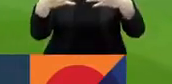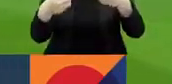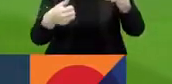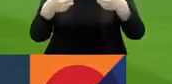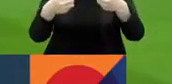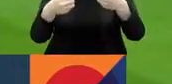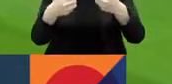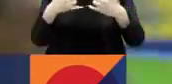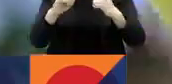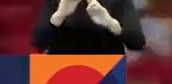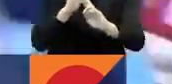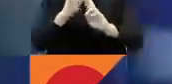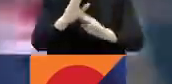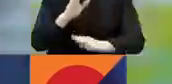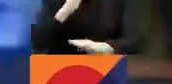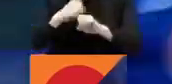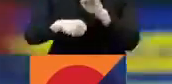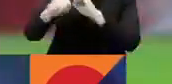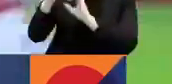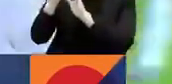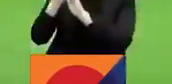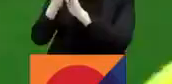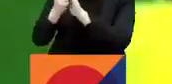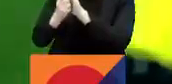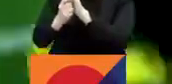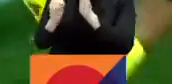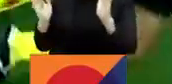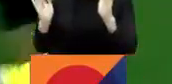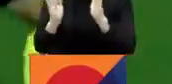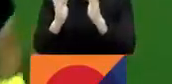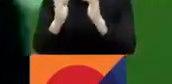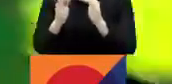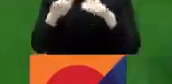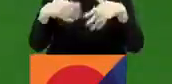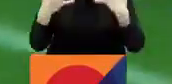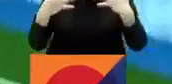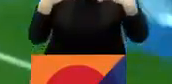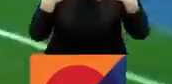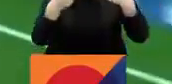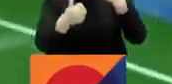Les contamos quiénes van por los últimos cupos disponibles y cómo será el descenso.